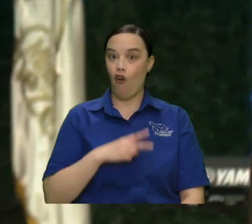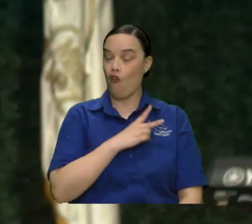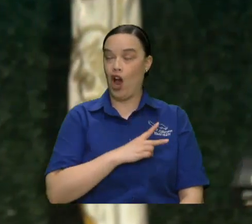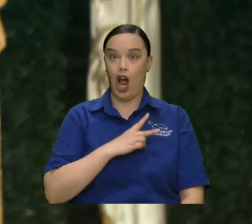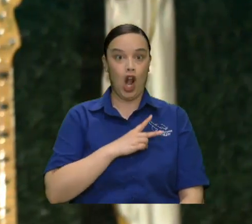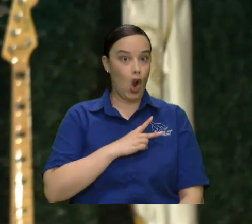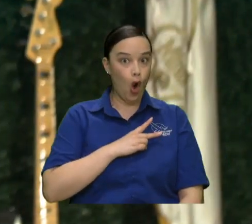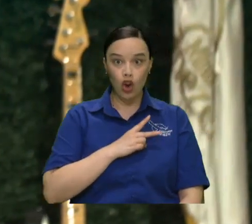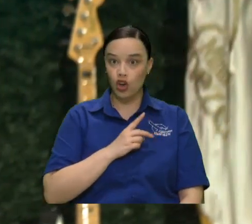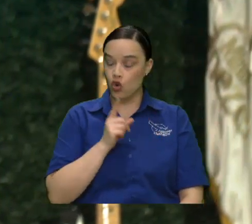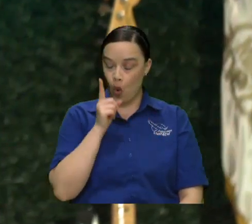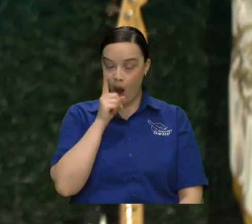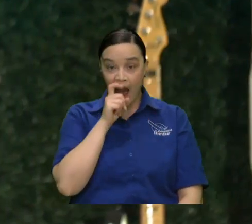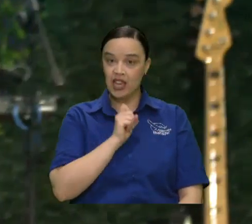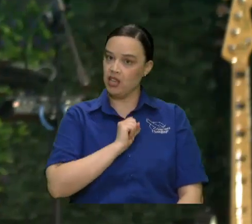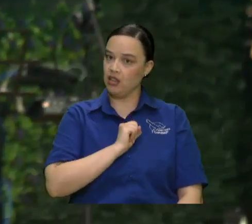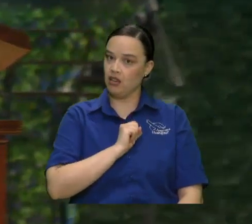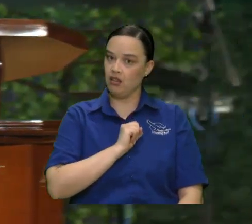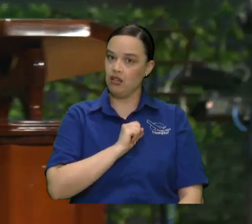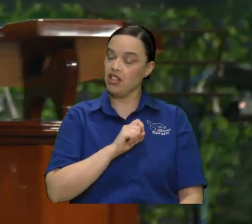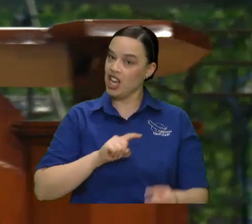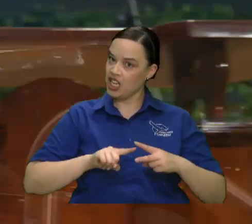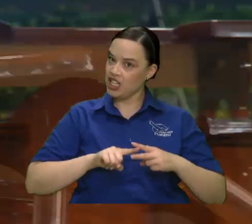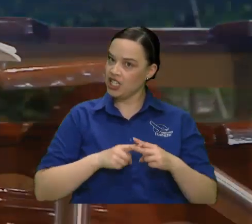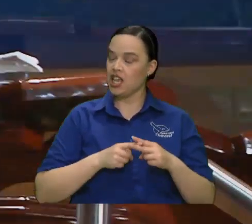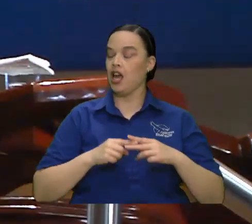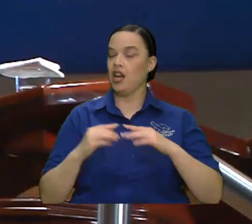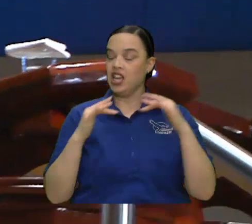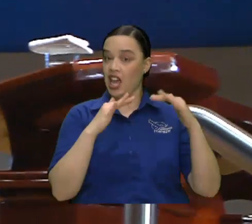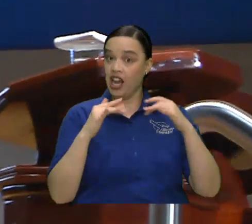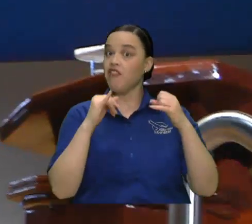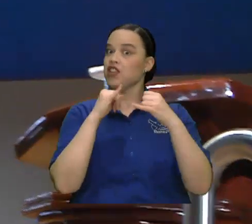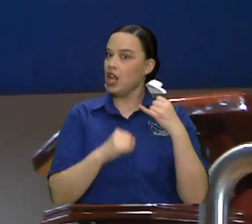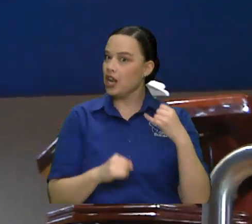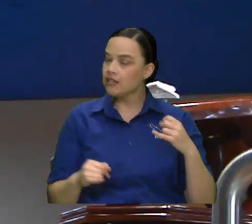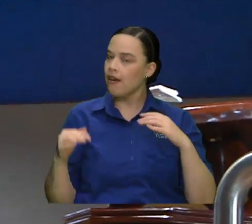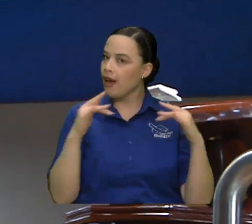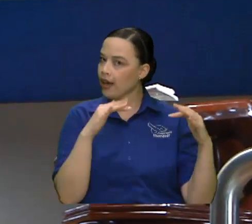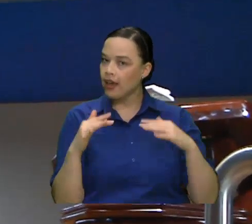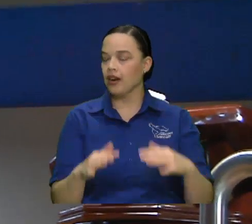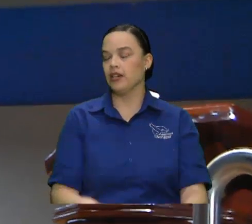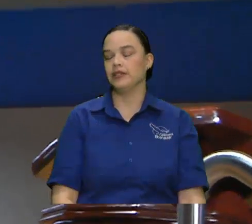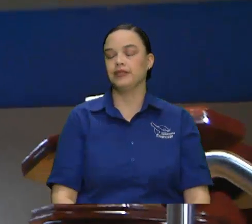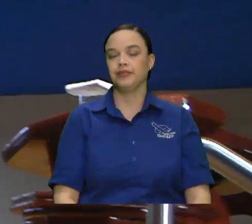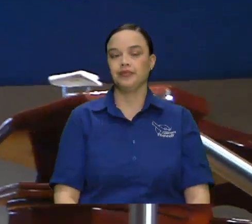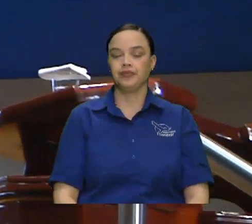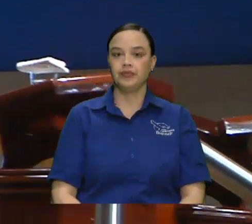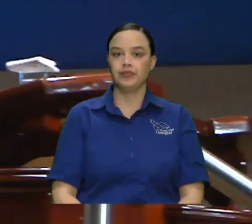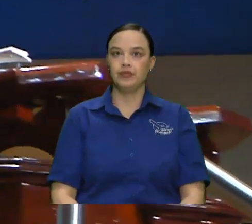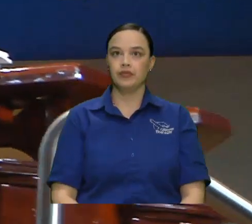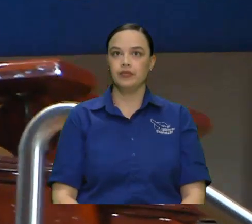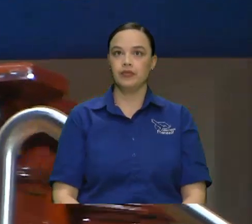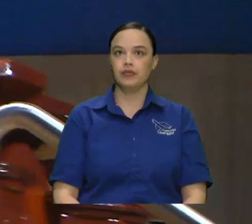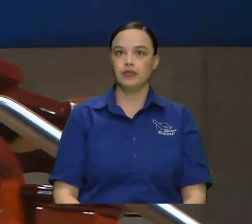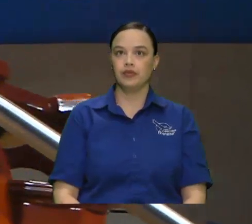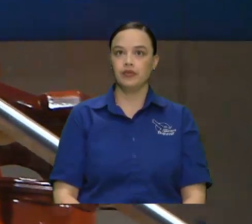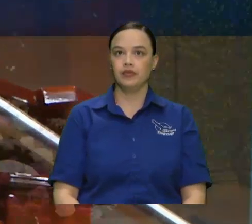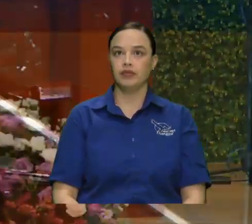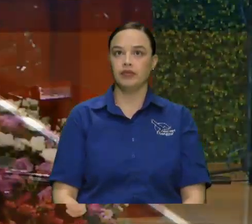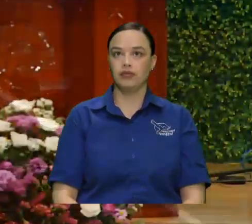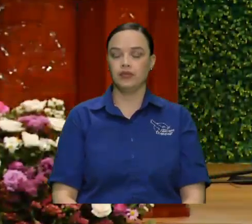terminarla ok pero aquí viene otro problemita disculpe solo problema soy yo era puro